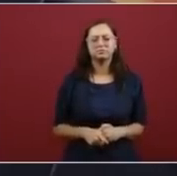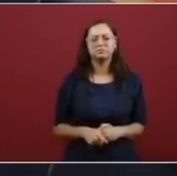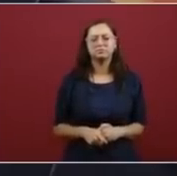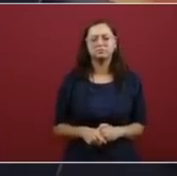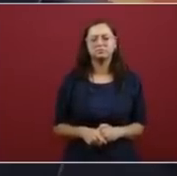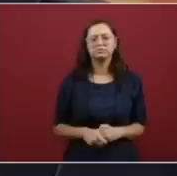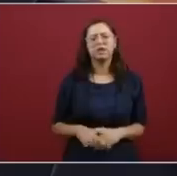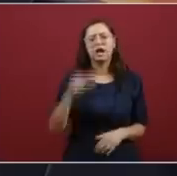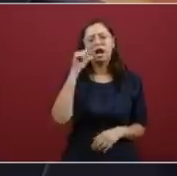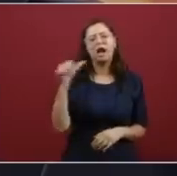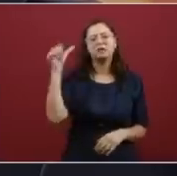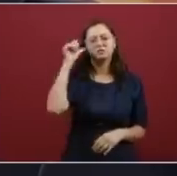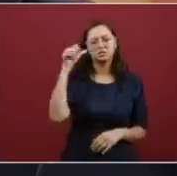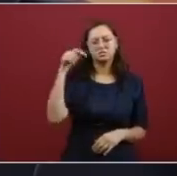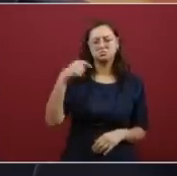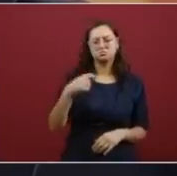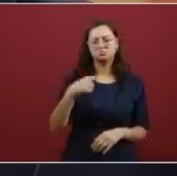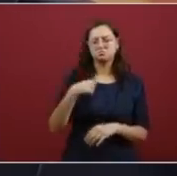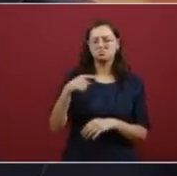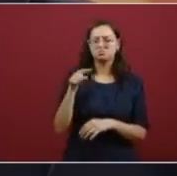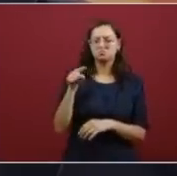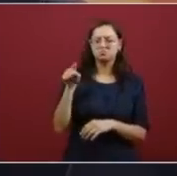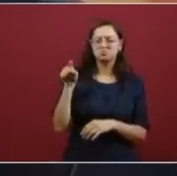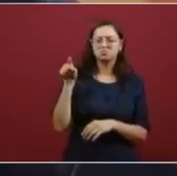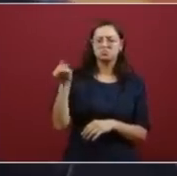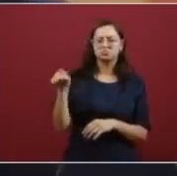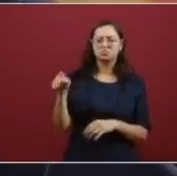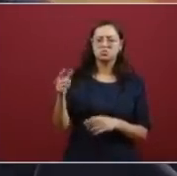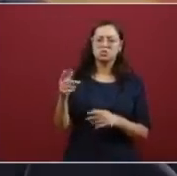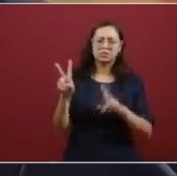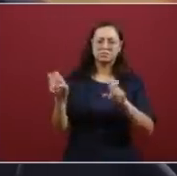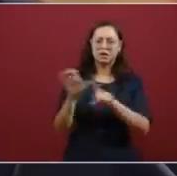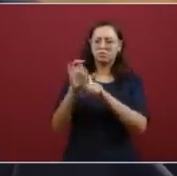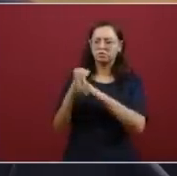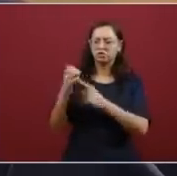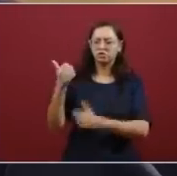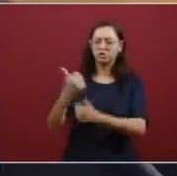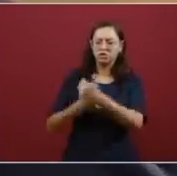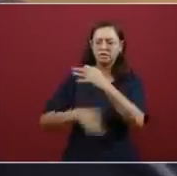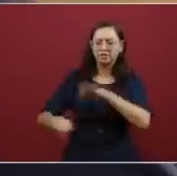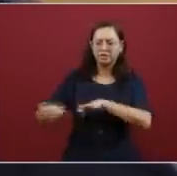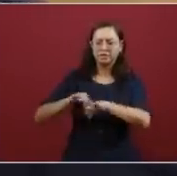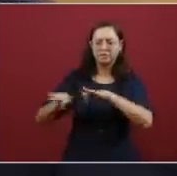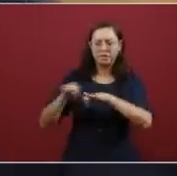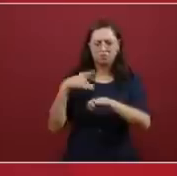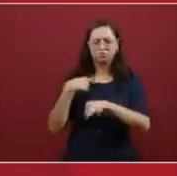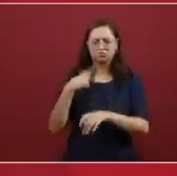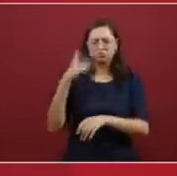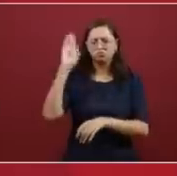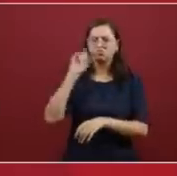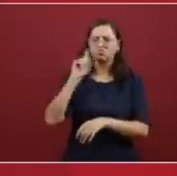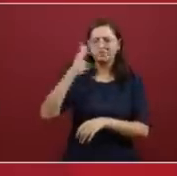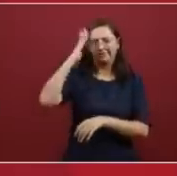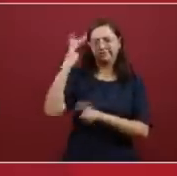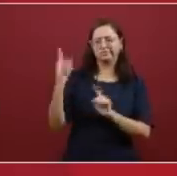la Comisión para la Competencia. Me reuní con ella. Fue